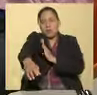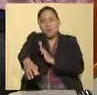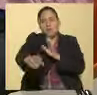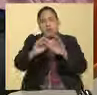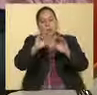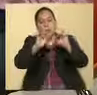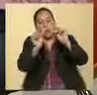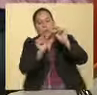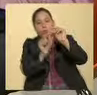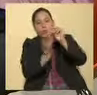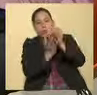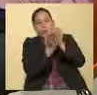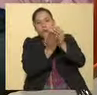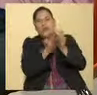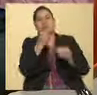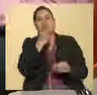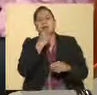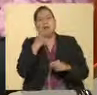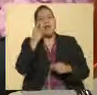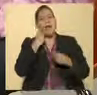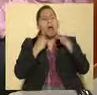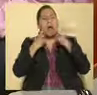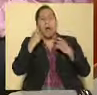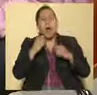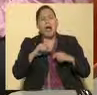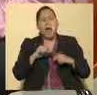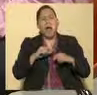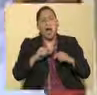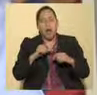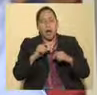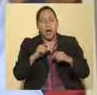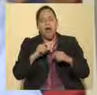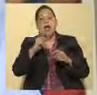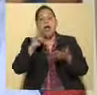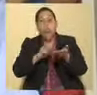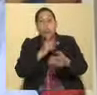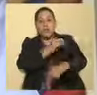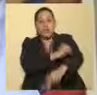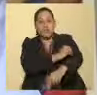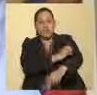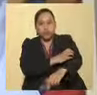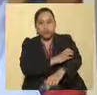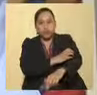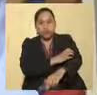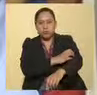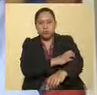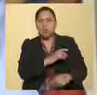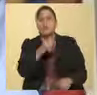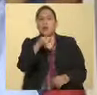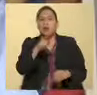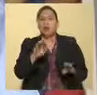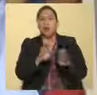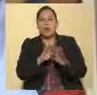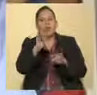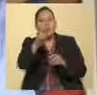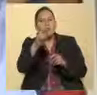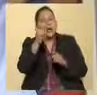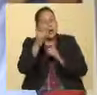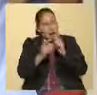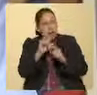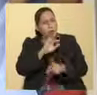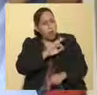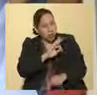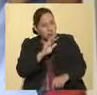o llora, otra vez vuelve a salir. Si tú puedes reducir la hernia despacito, no